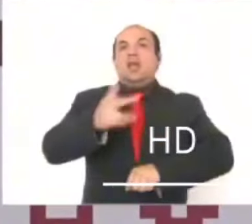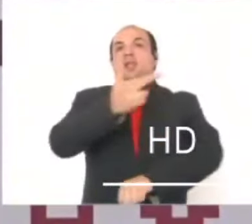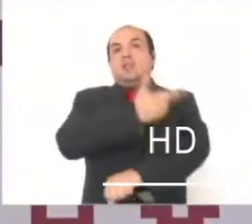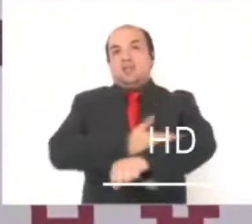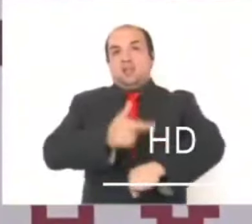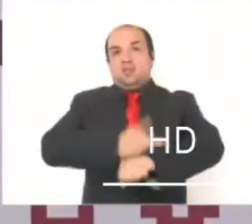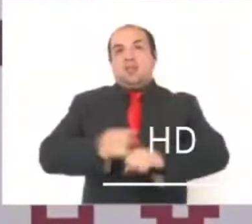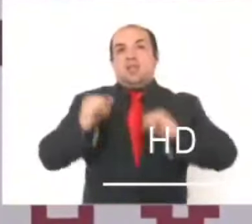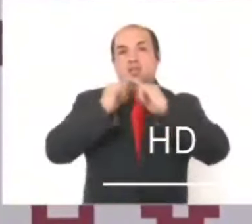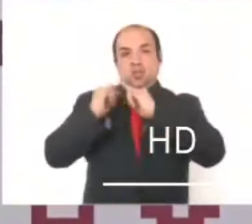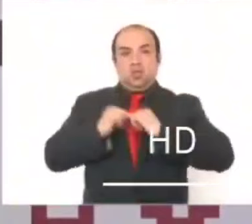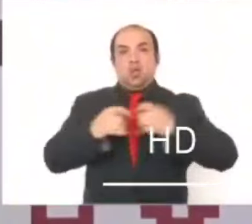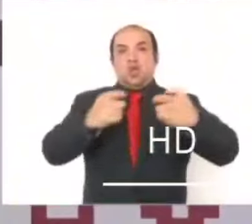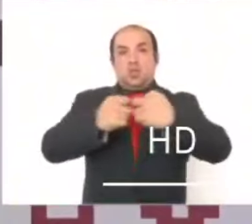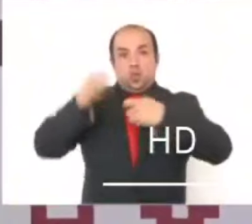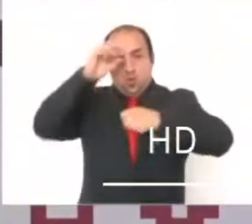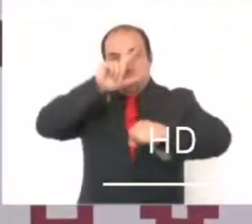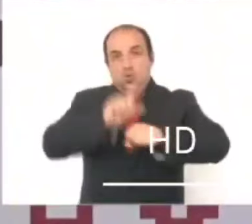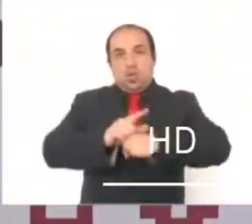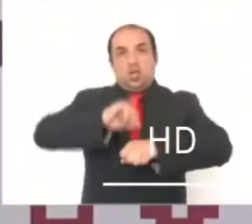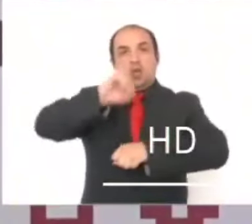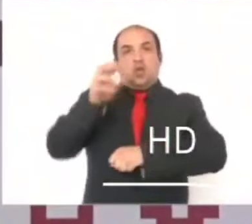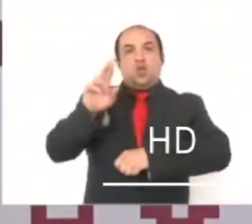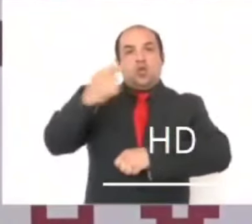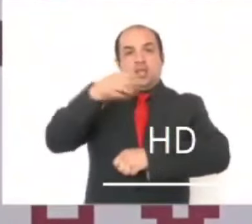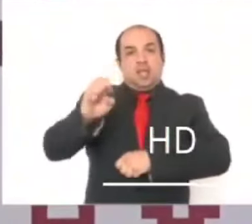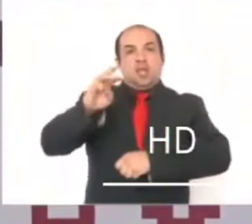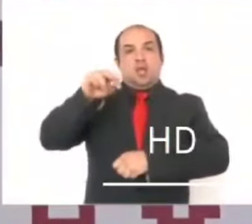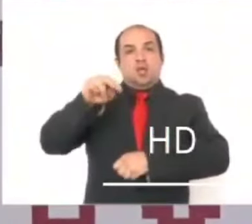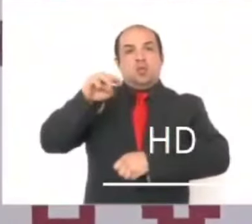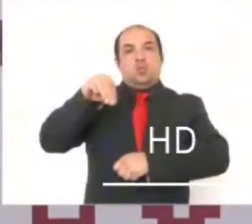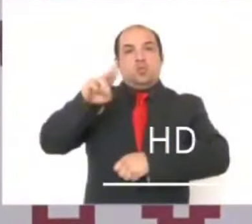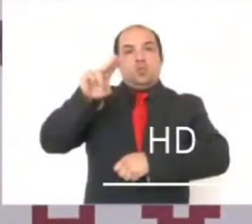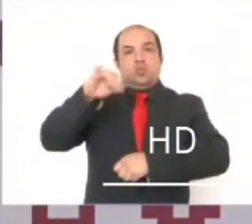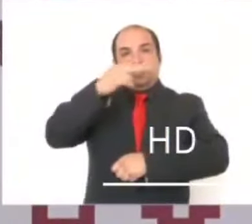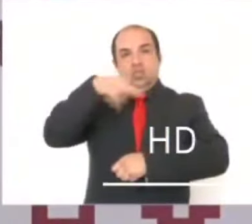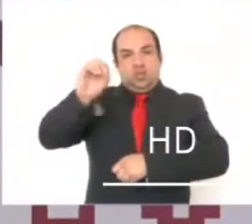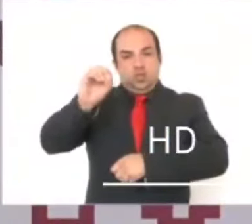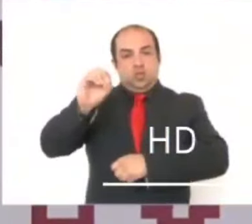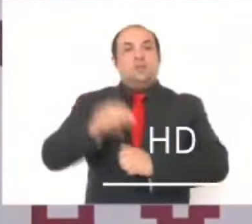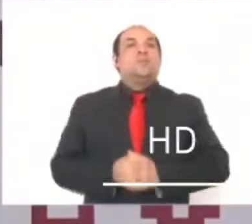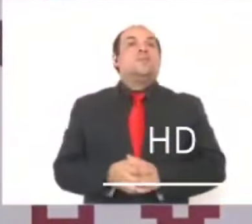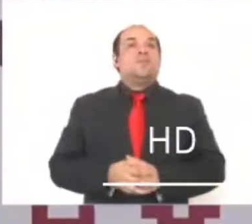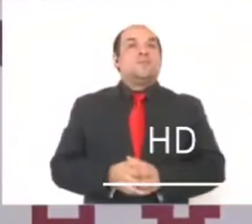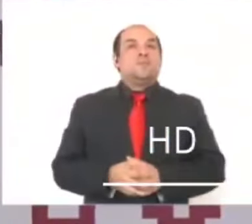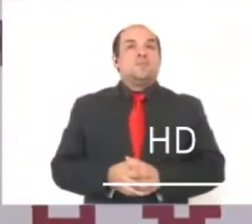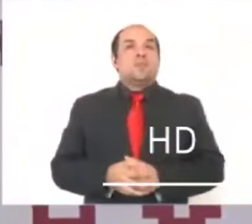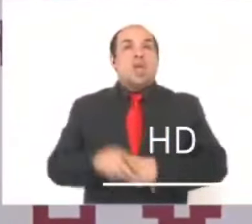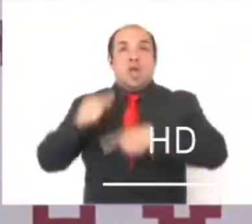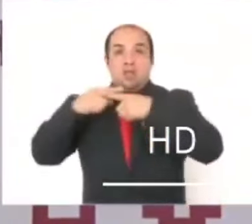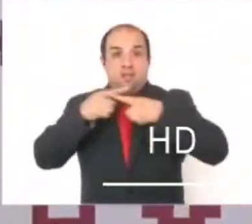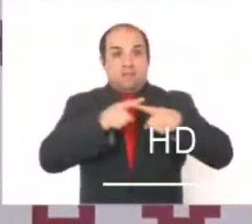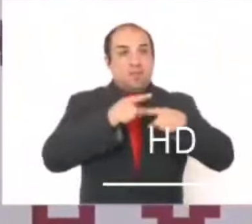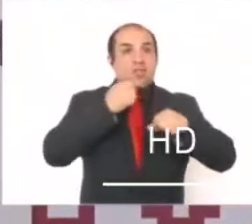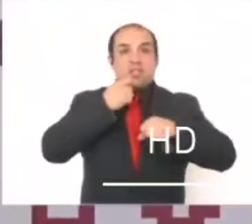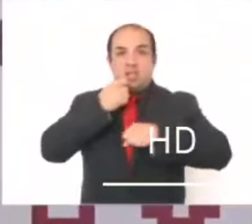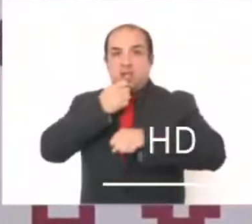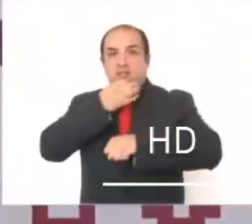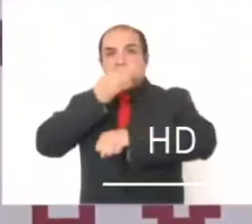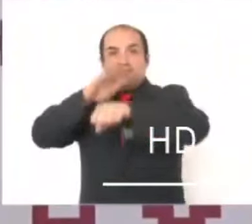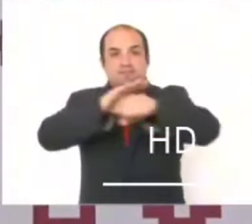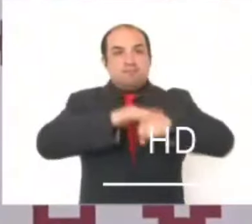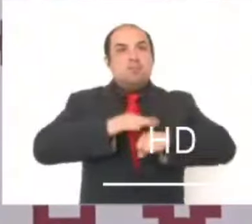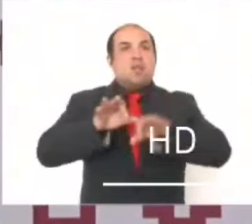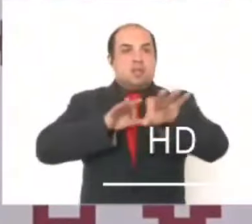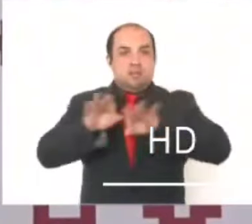Institucional y Cooperación Cultural, Jorge Muciño, con quien hemos trabajado varias declaratorias, empezando por esta y otras